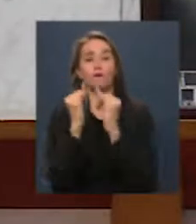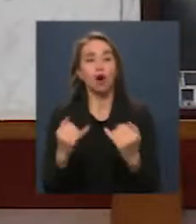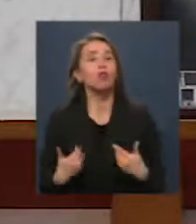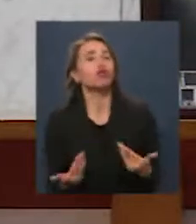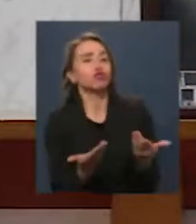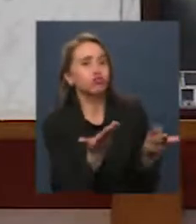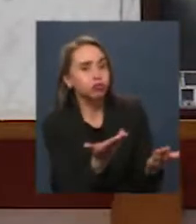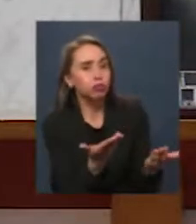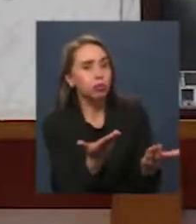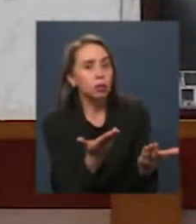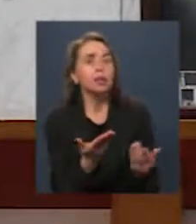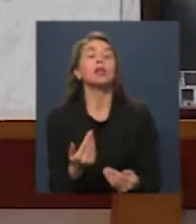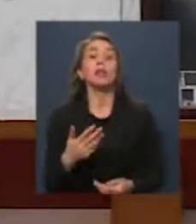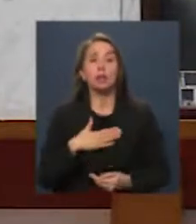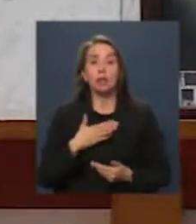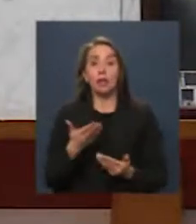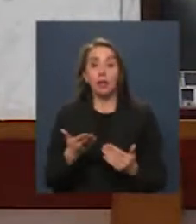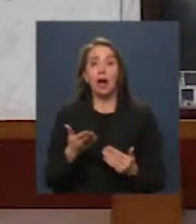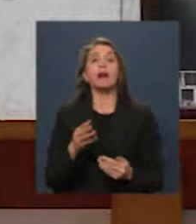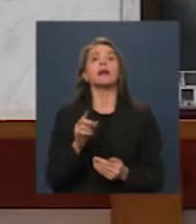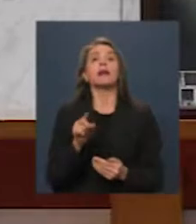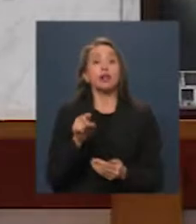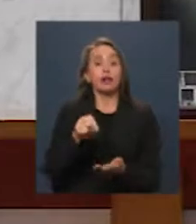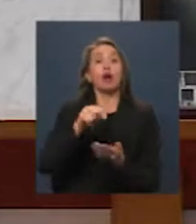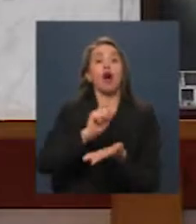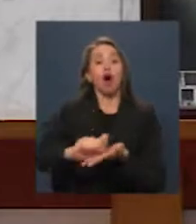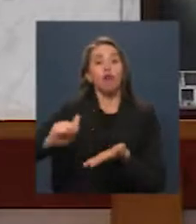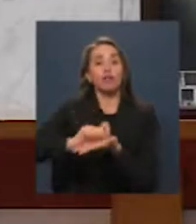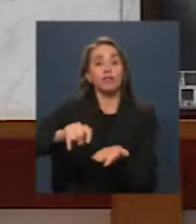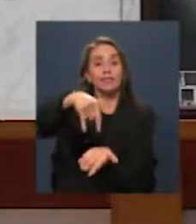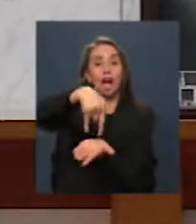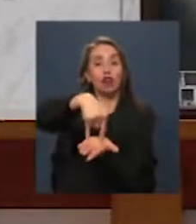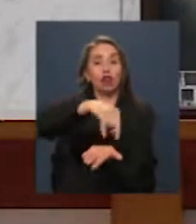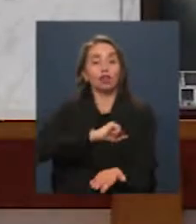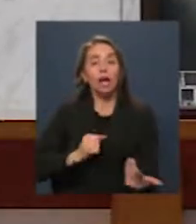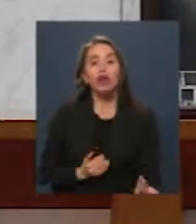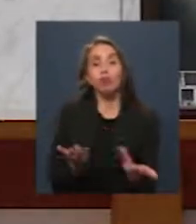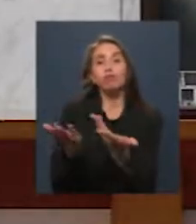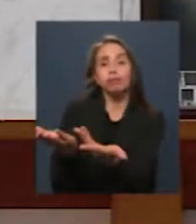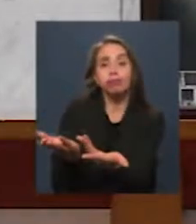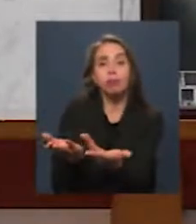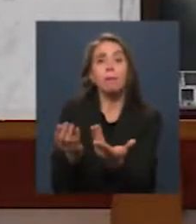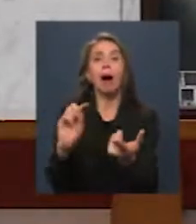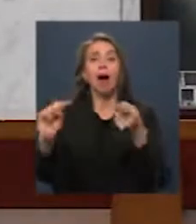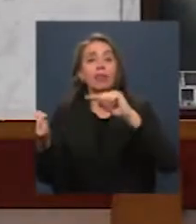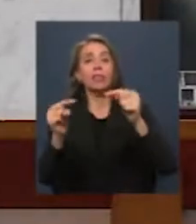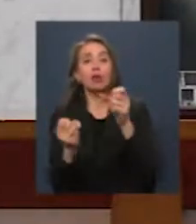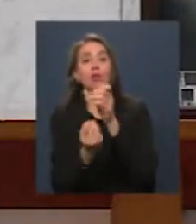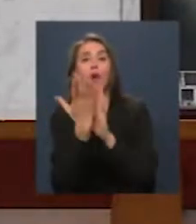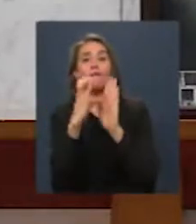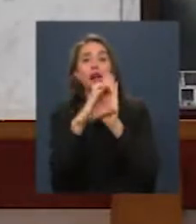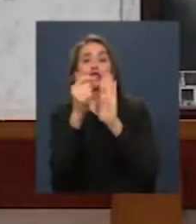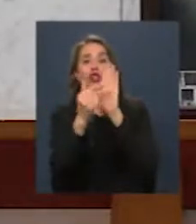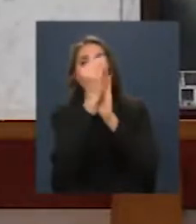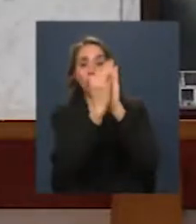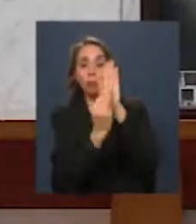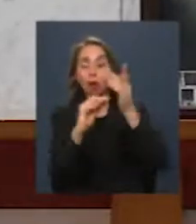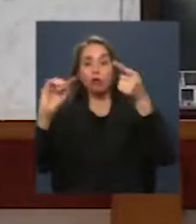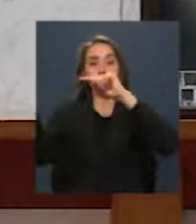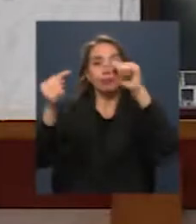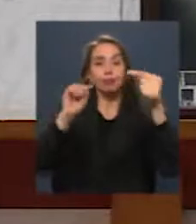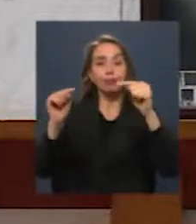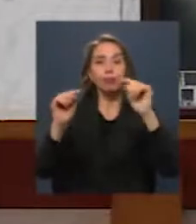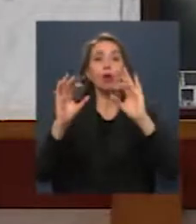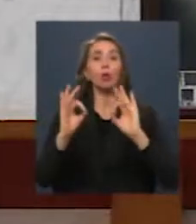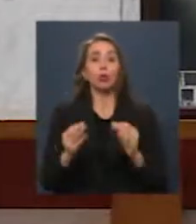Pusimos a disposición nuestra infraestructura del Congreso en Santiago para que esta discusión constitucional se llevara a cabo a la altura del